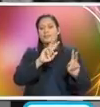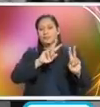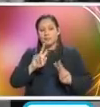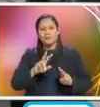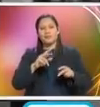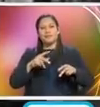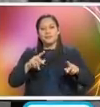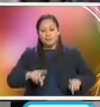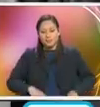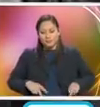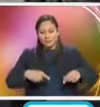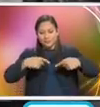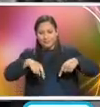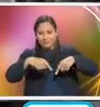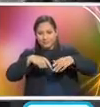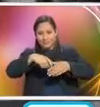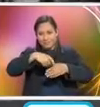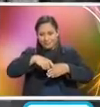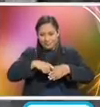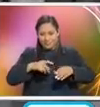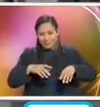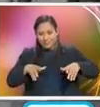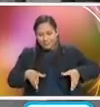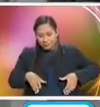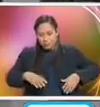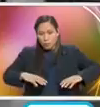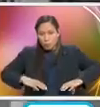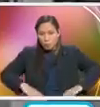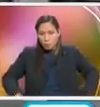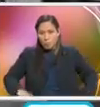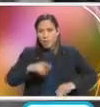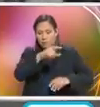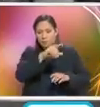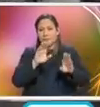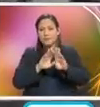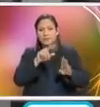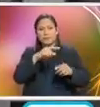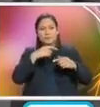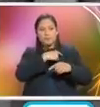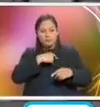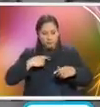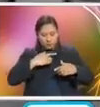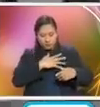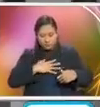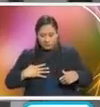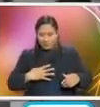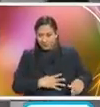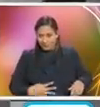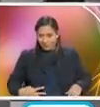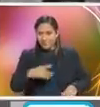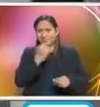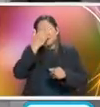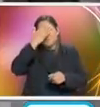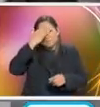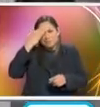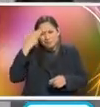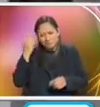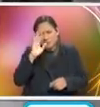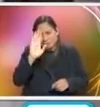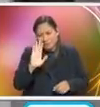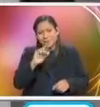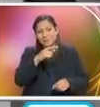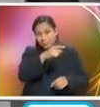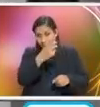acampanado, el baile y la playera, pues este rock un poco como inocente, que incluso pero en ese momento sí era